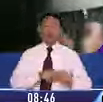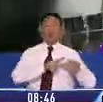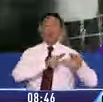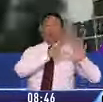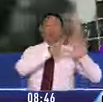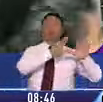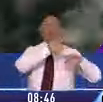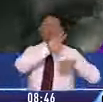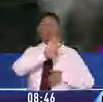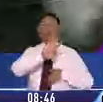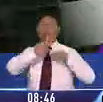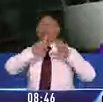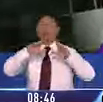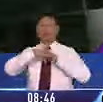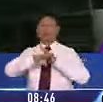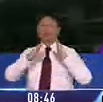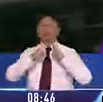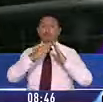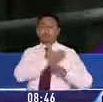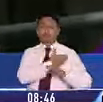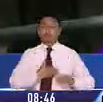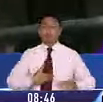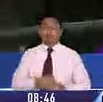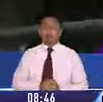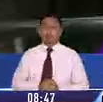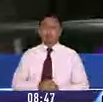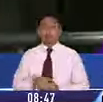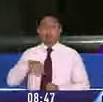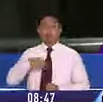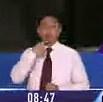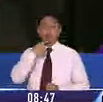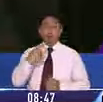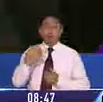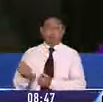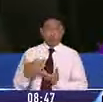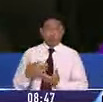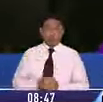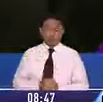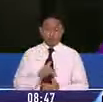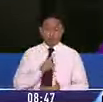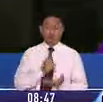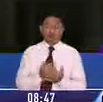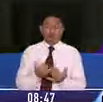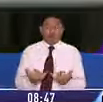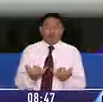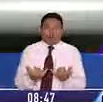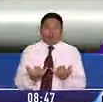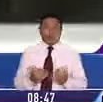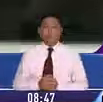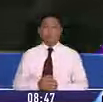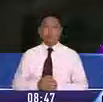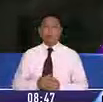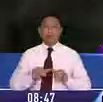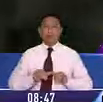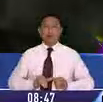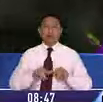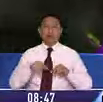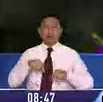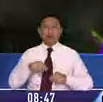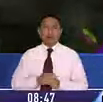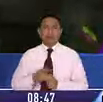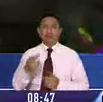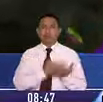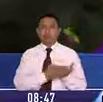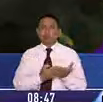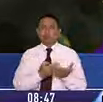precisamente al Palacio de Carondelet. La información que nos ha dado es que, sí, en efecto, el día día de hoy va a existir un gabinete en el que han